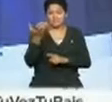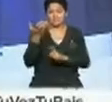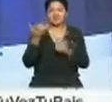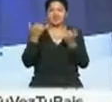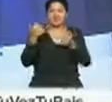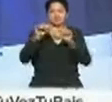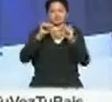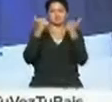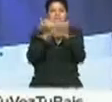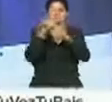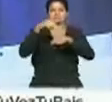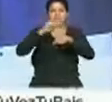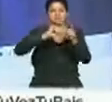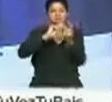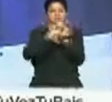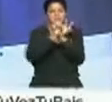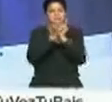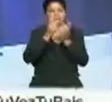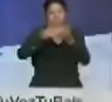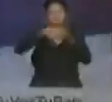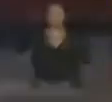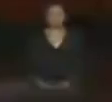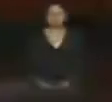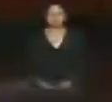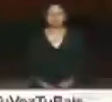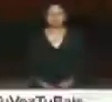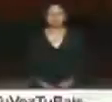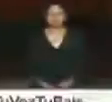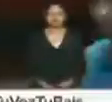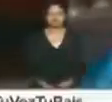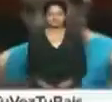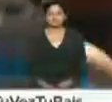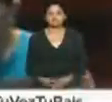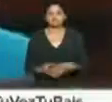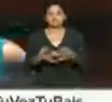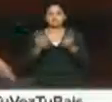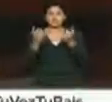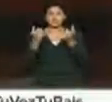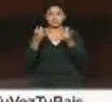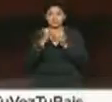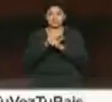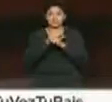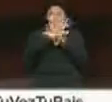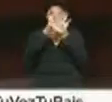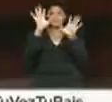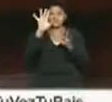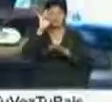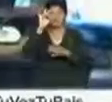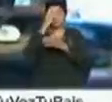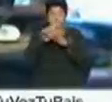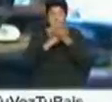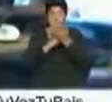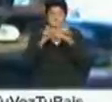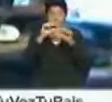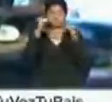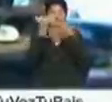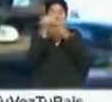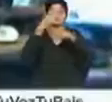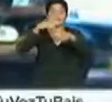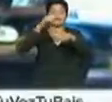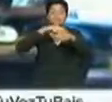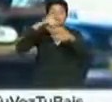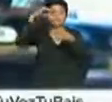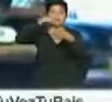Nacional. A continuación, los detalles de la sesión. El Pleno de la Asamblea Nacional aprobó este jueves con 89